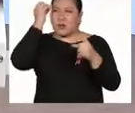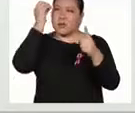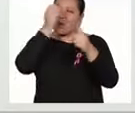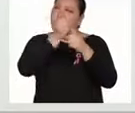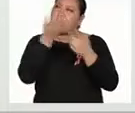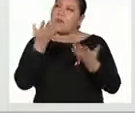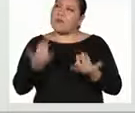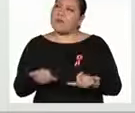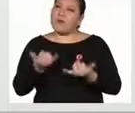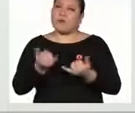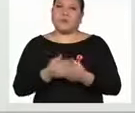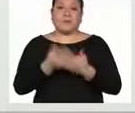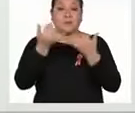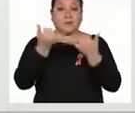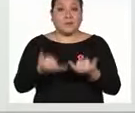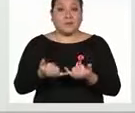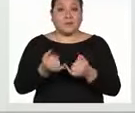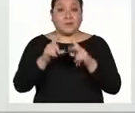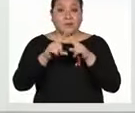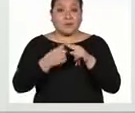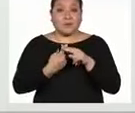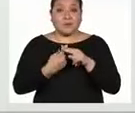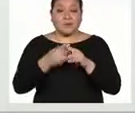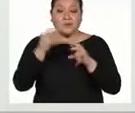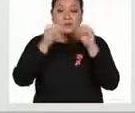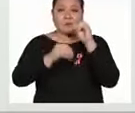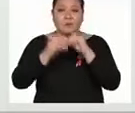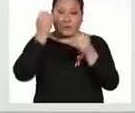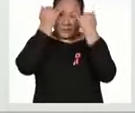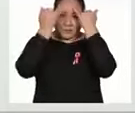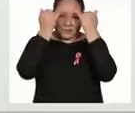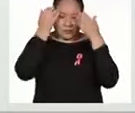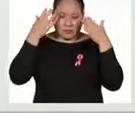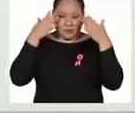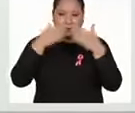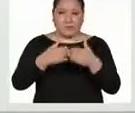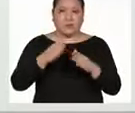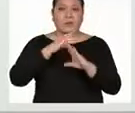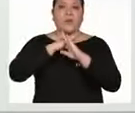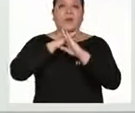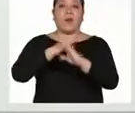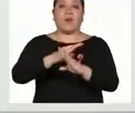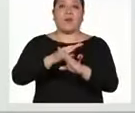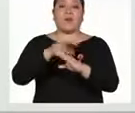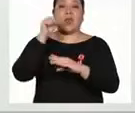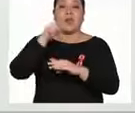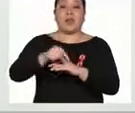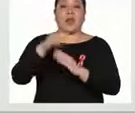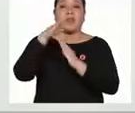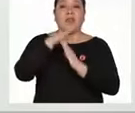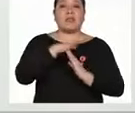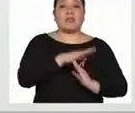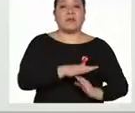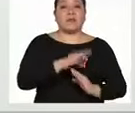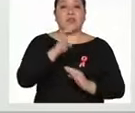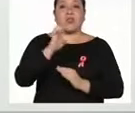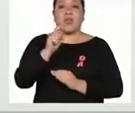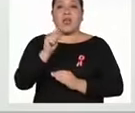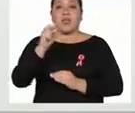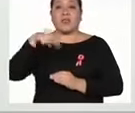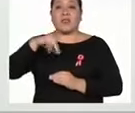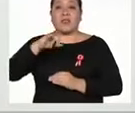querida profesora. Hoy empezaremos a proponer acciones concretas para evitar la discriminación étnica en nuestra